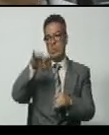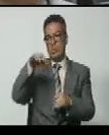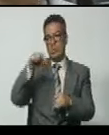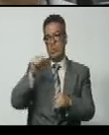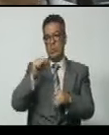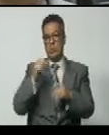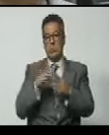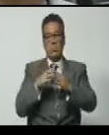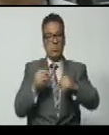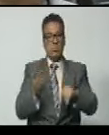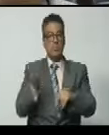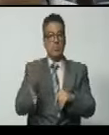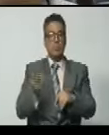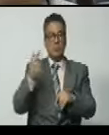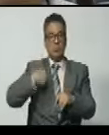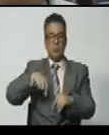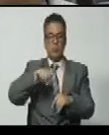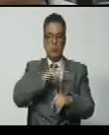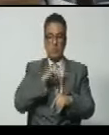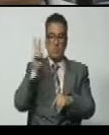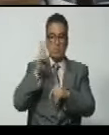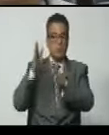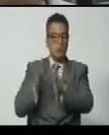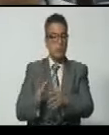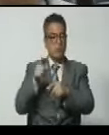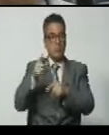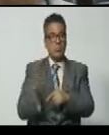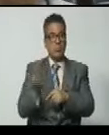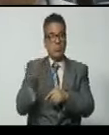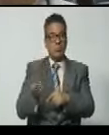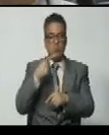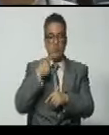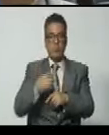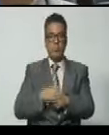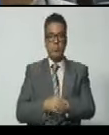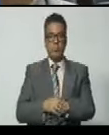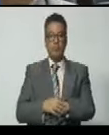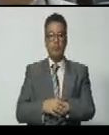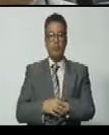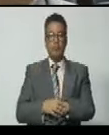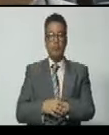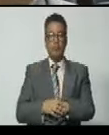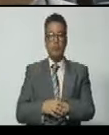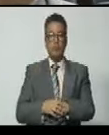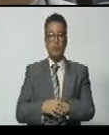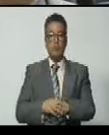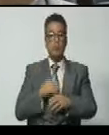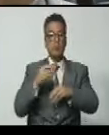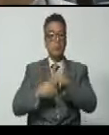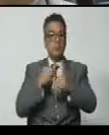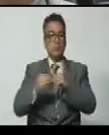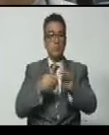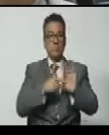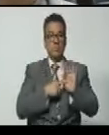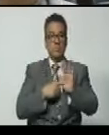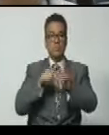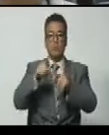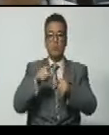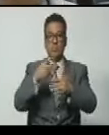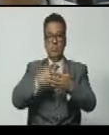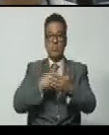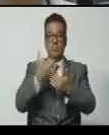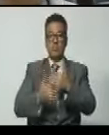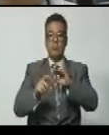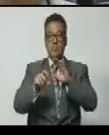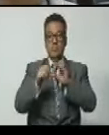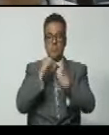gran importancia para Venezuela. Y es importante señalarlo que hizo referencia y presentó su plan de